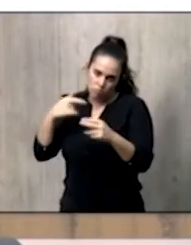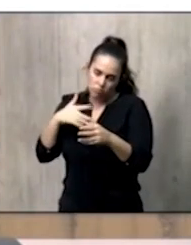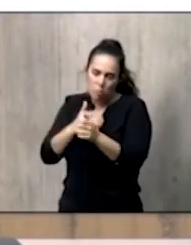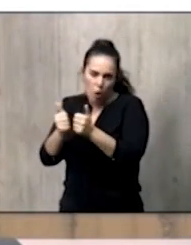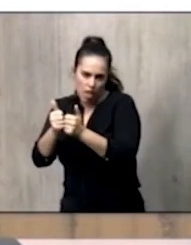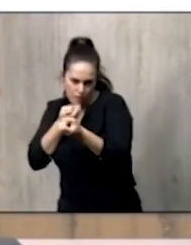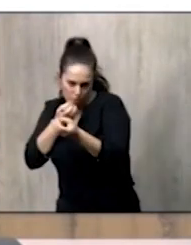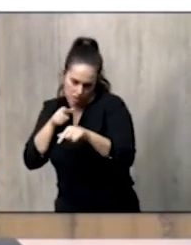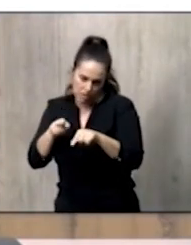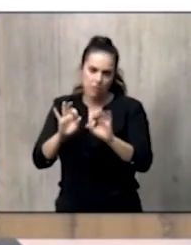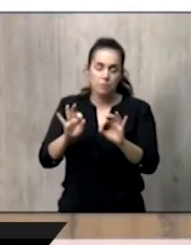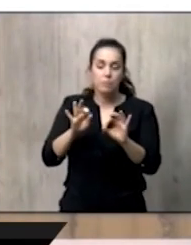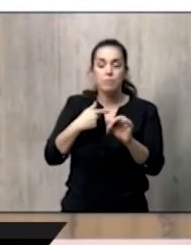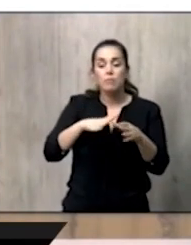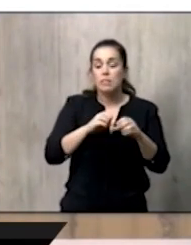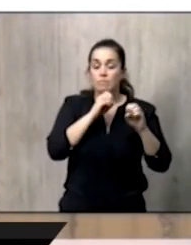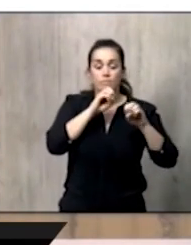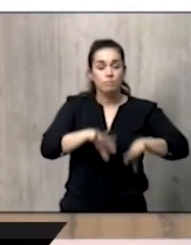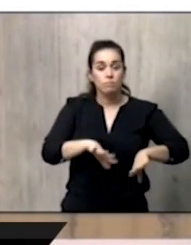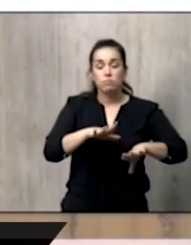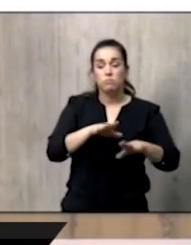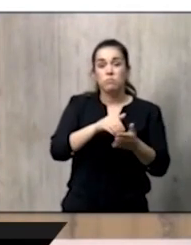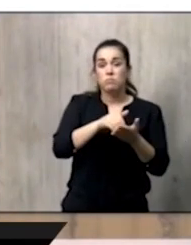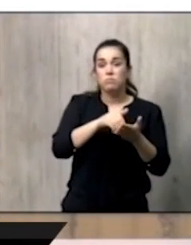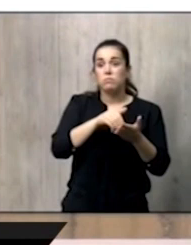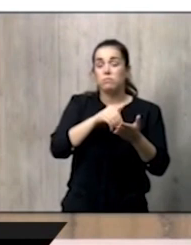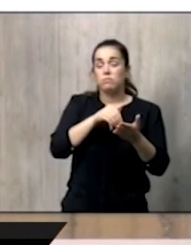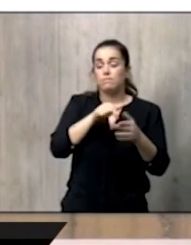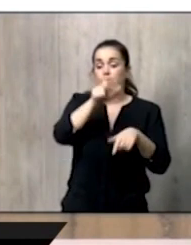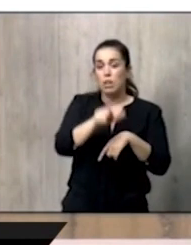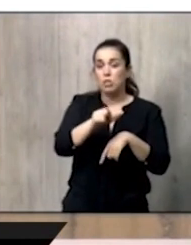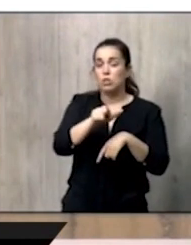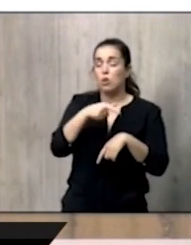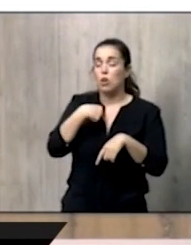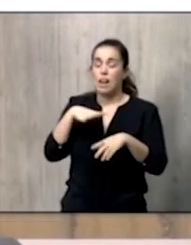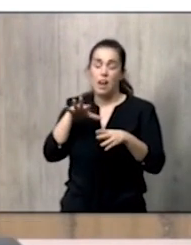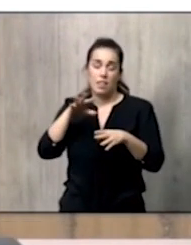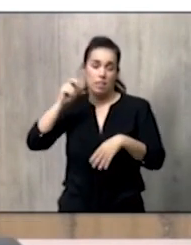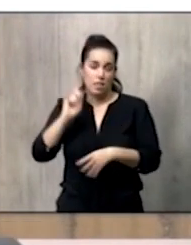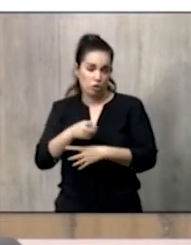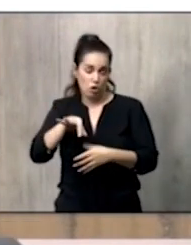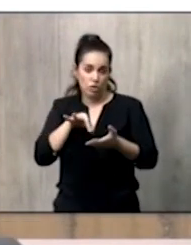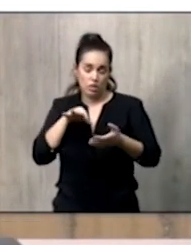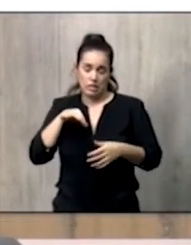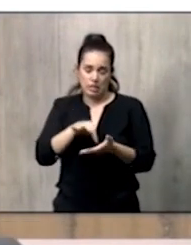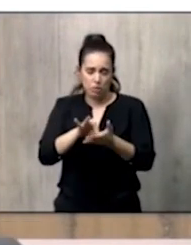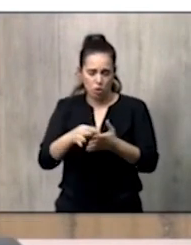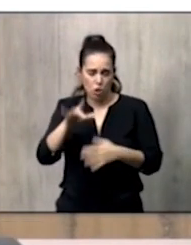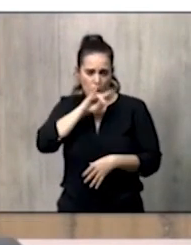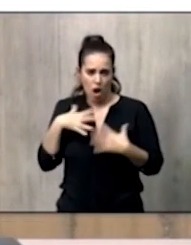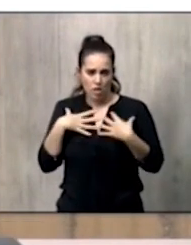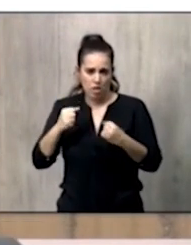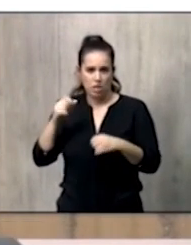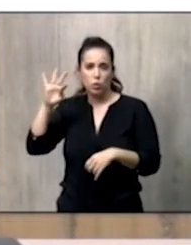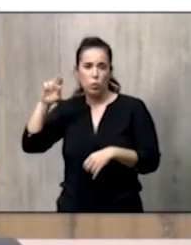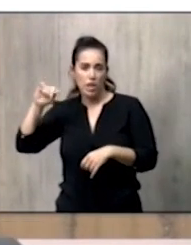ha acordado el cese del director del Canario, del Servicio Canario de Salud, don Conrado Domínguez Trujillo.